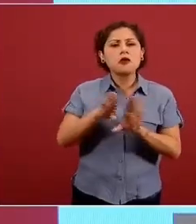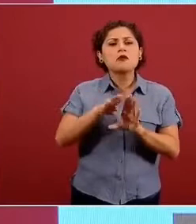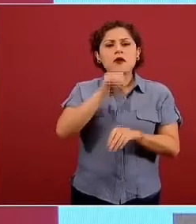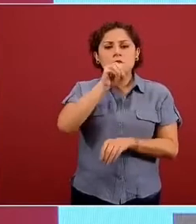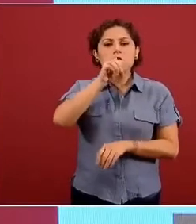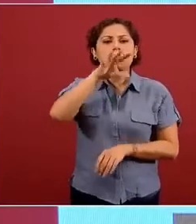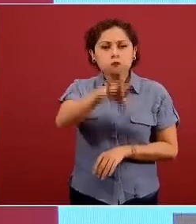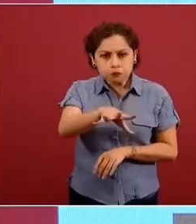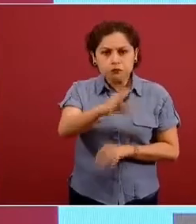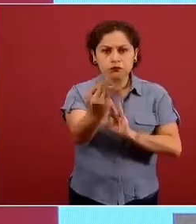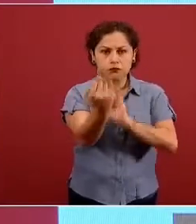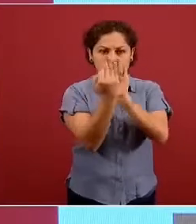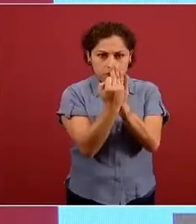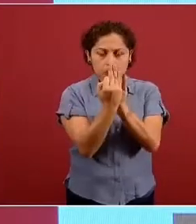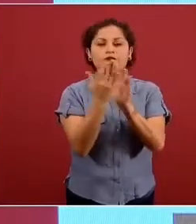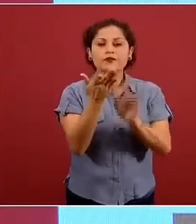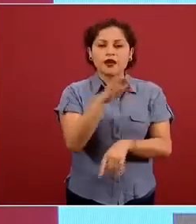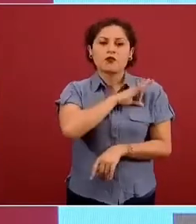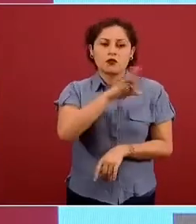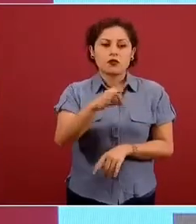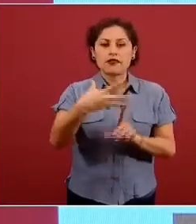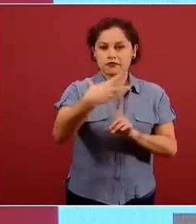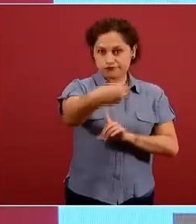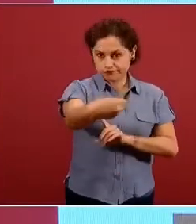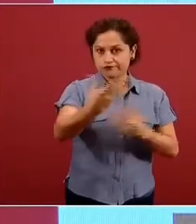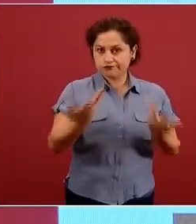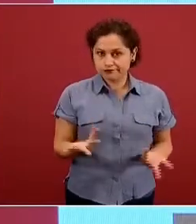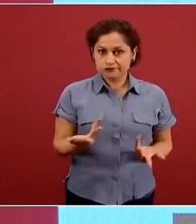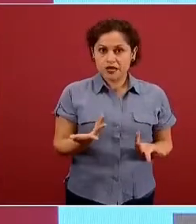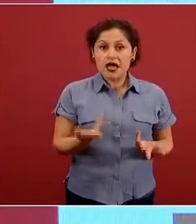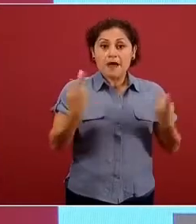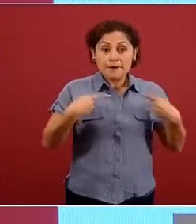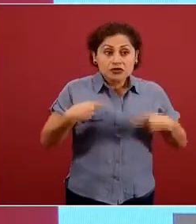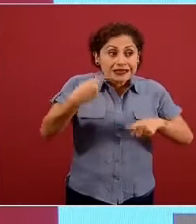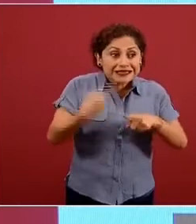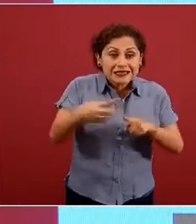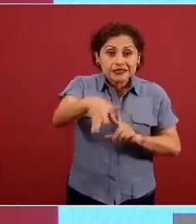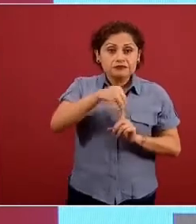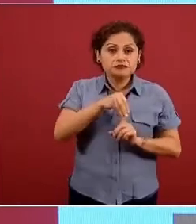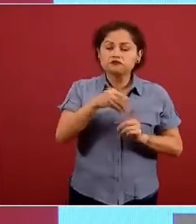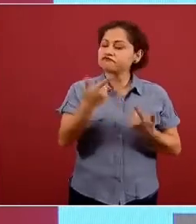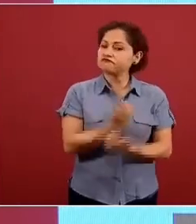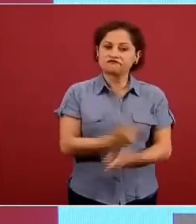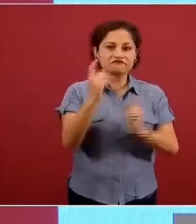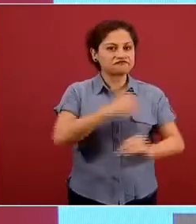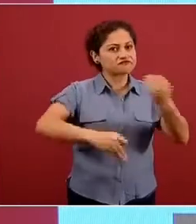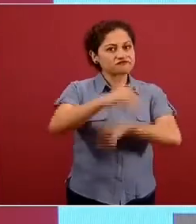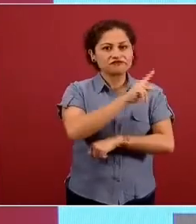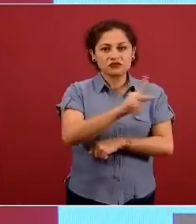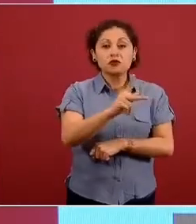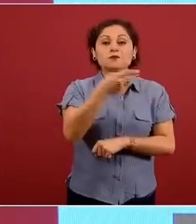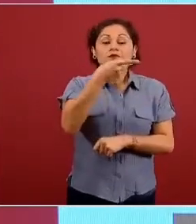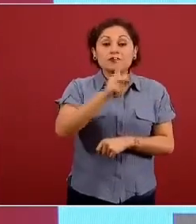cercanía. Y cualquiera puede infectarse, pero además, aunque existe un riesgo mayor de complicarse